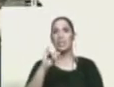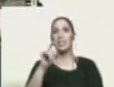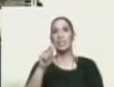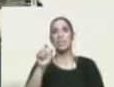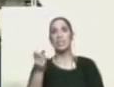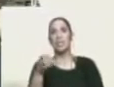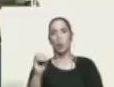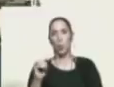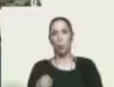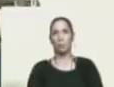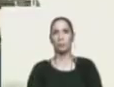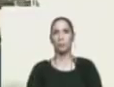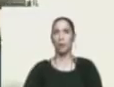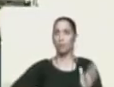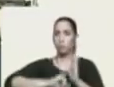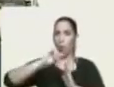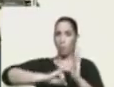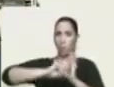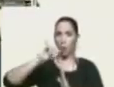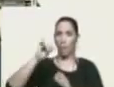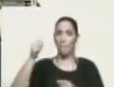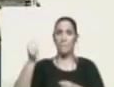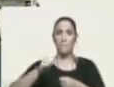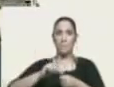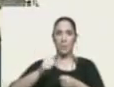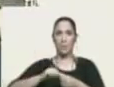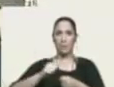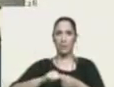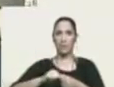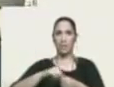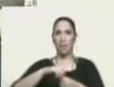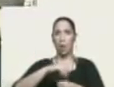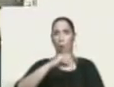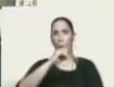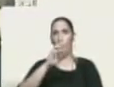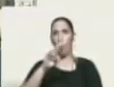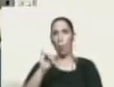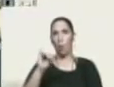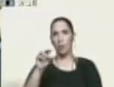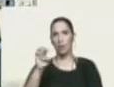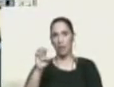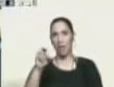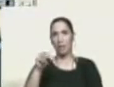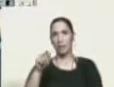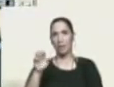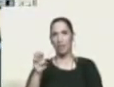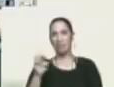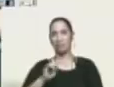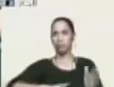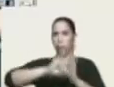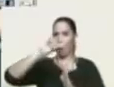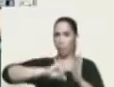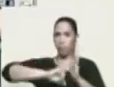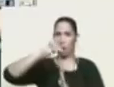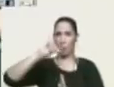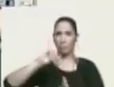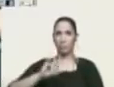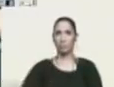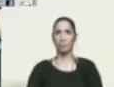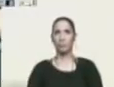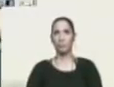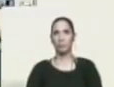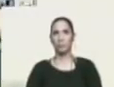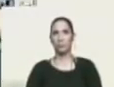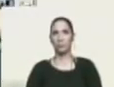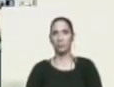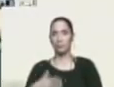de cifra de producción de PDVSA Oriente y los sobreprecios en las compras de Baribén, entre otros